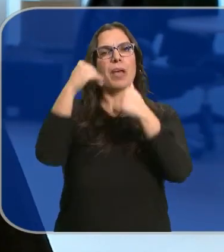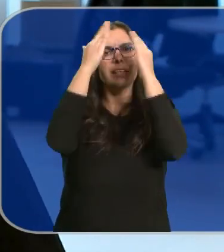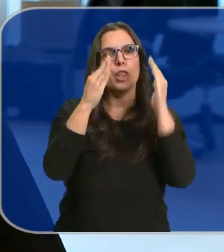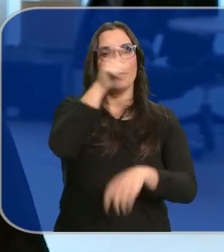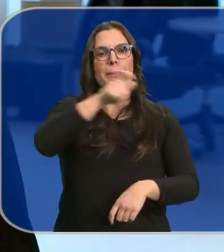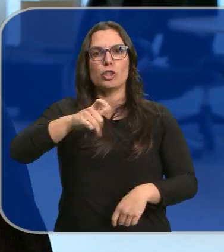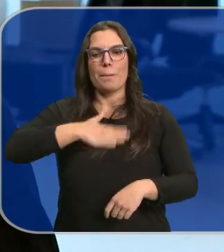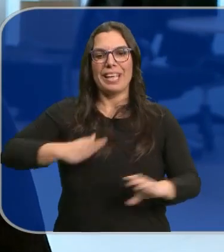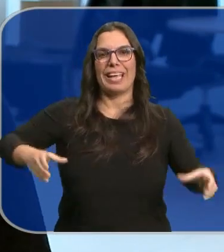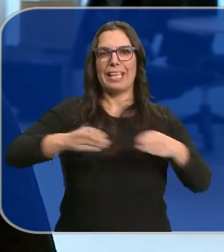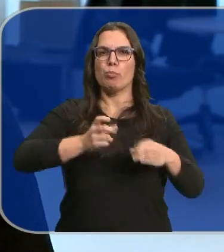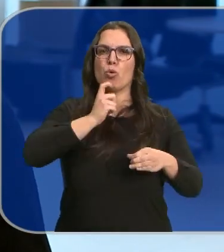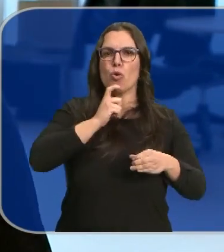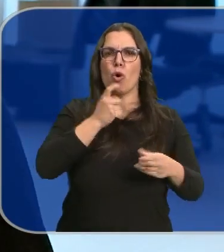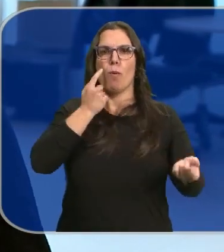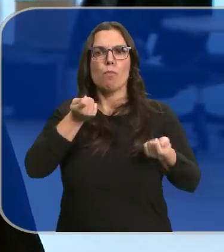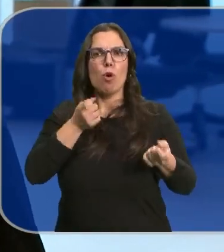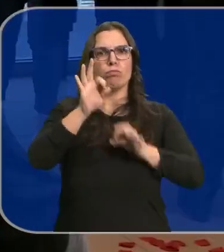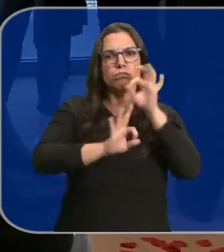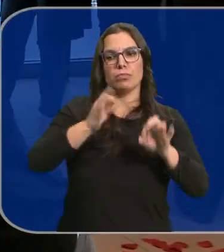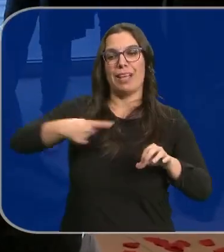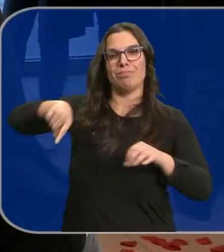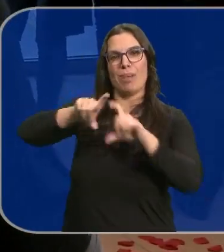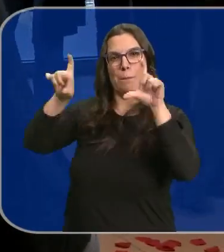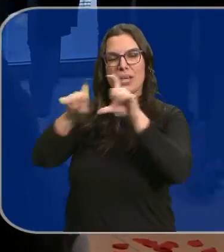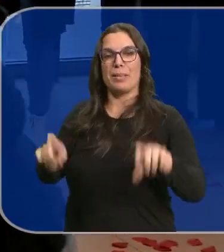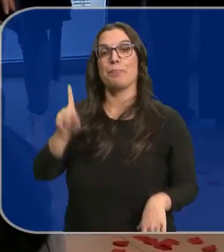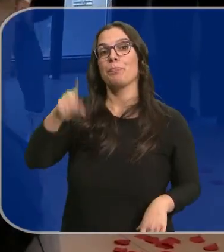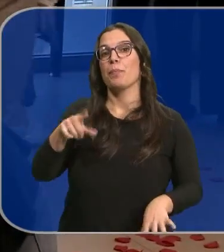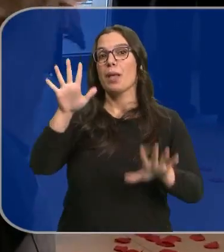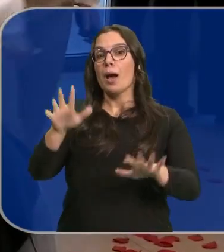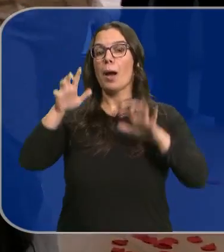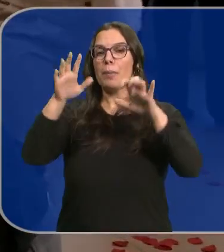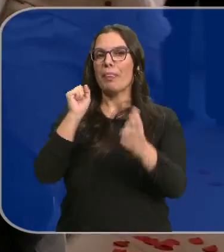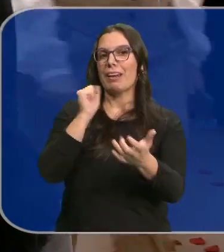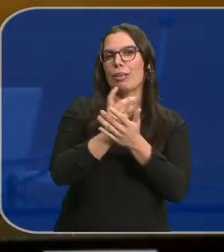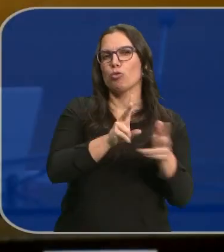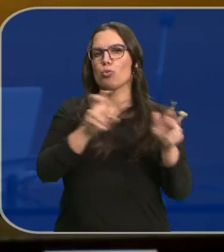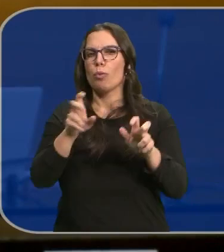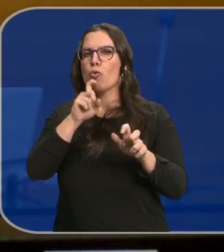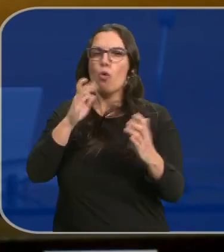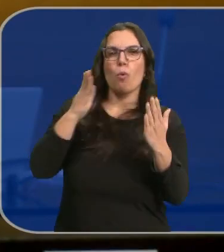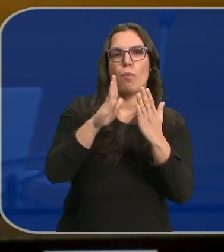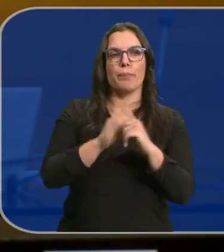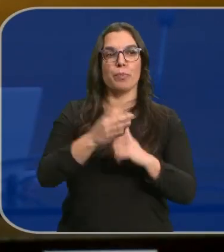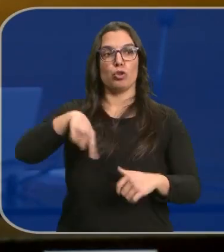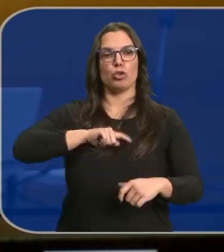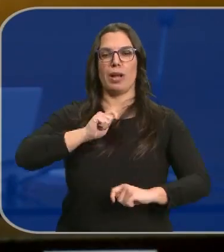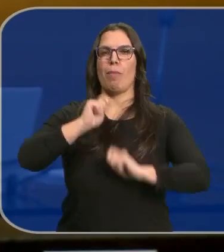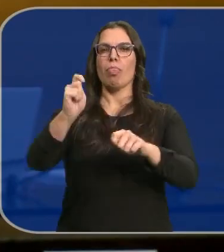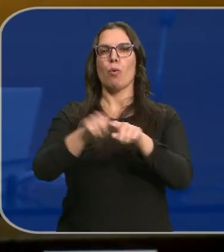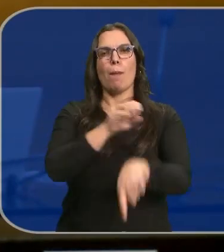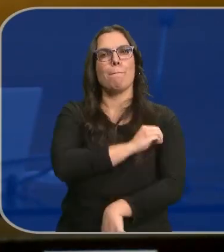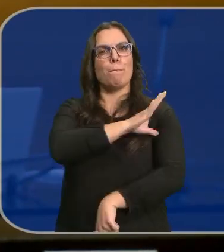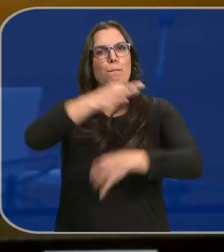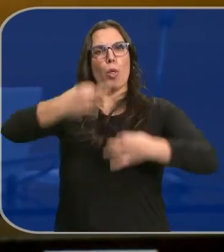personas de mi equipo y de toda nuestra compañía. También aprenden a enfrentarse a nuevos retos. queremos empoderar a las directivas de